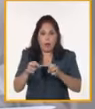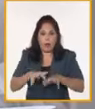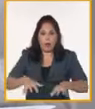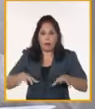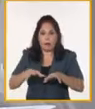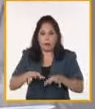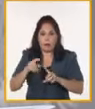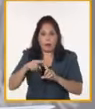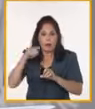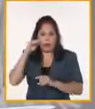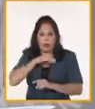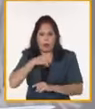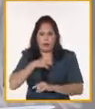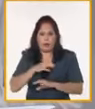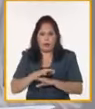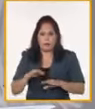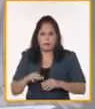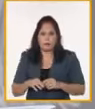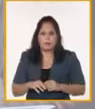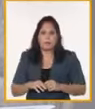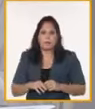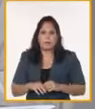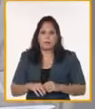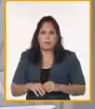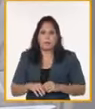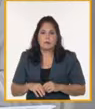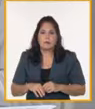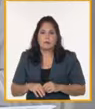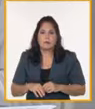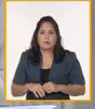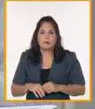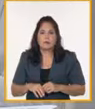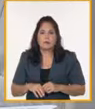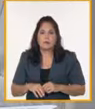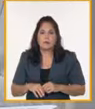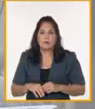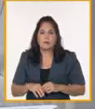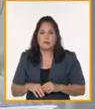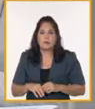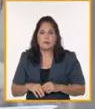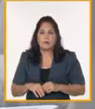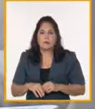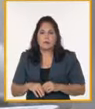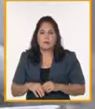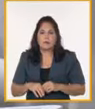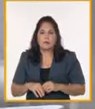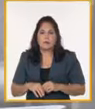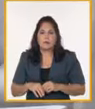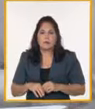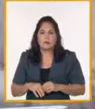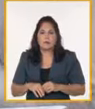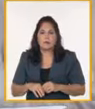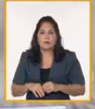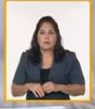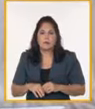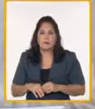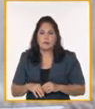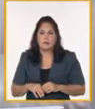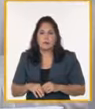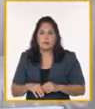tecnológicas también ahora nosotros se nos pasó y es una cosa que es